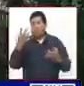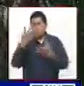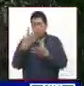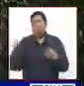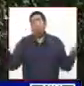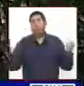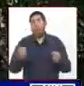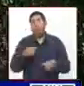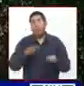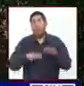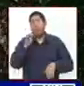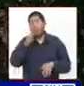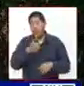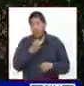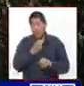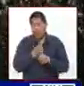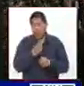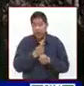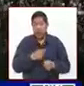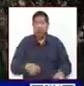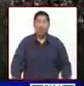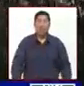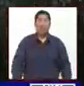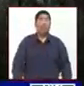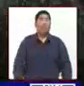que mañana comiencen esa tarea.